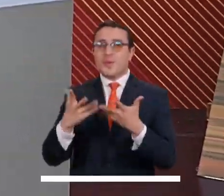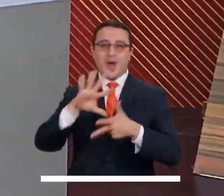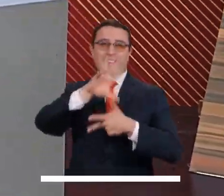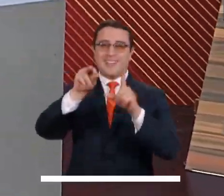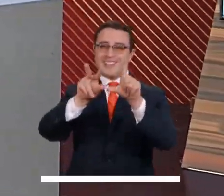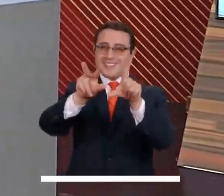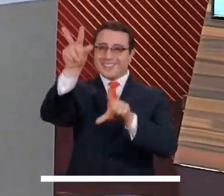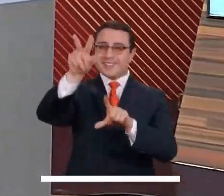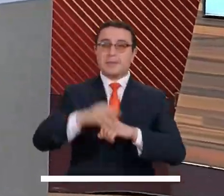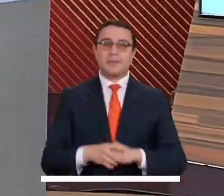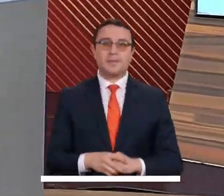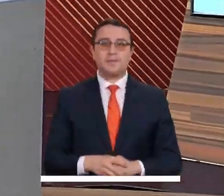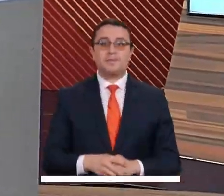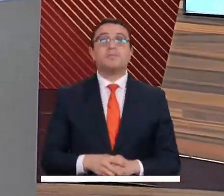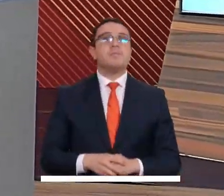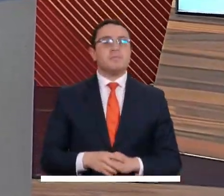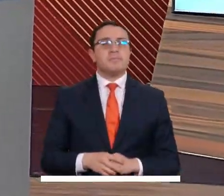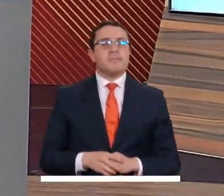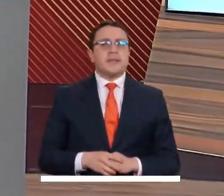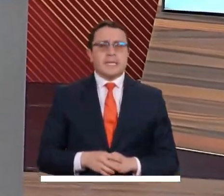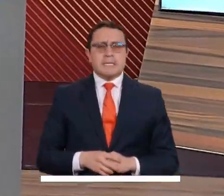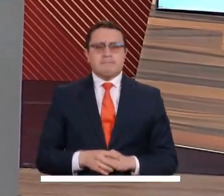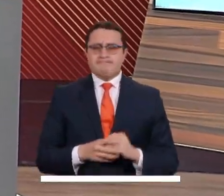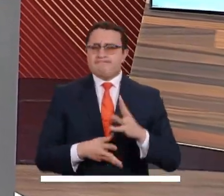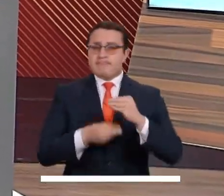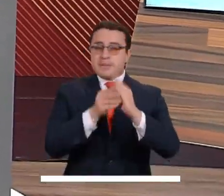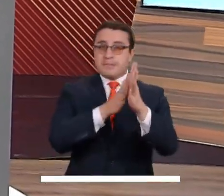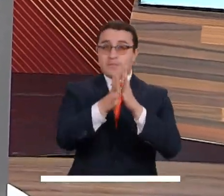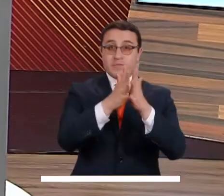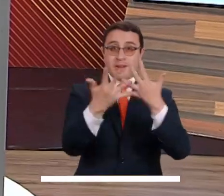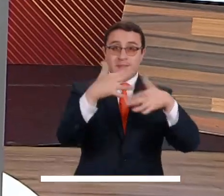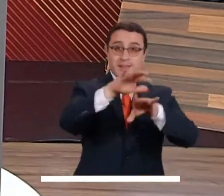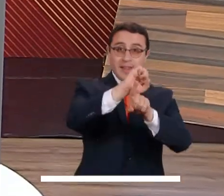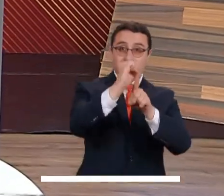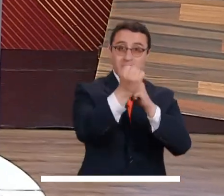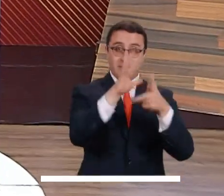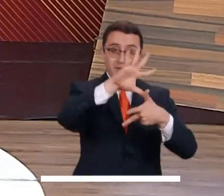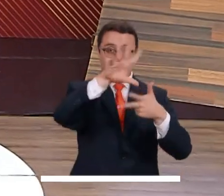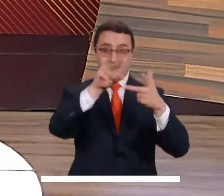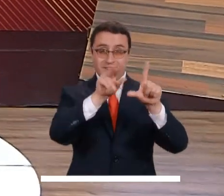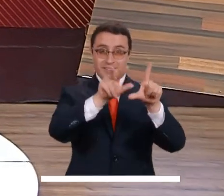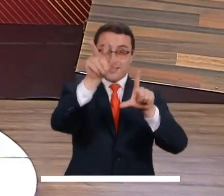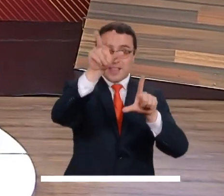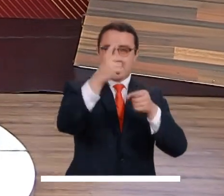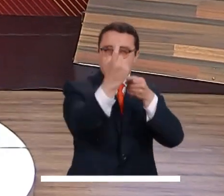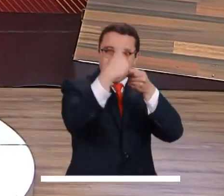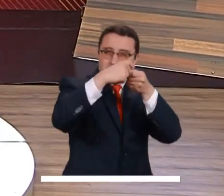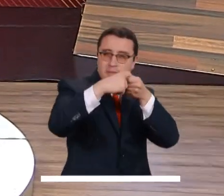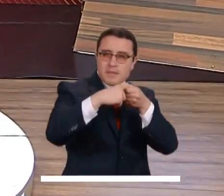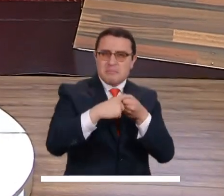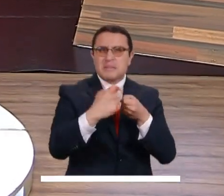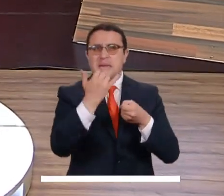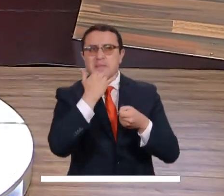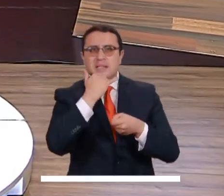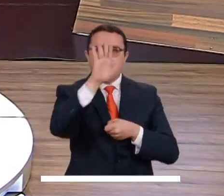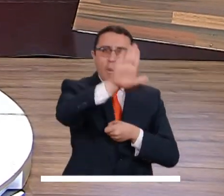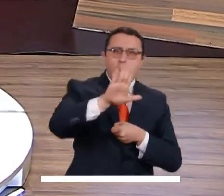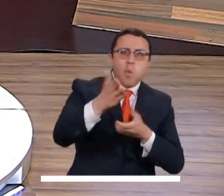como Enlace 13. Los invitamos también para que nos sigan en las redes sociales de Canal 13 y nos cuenten todo lo que ocurre en